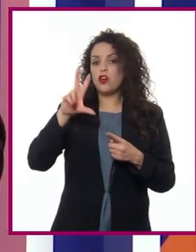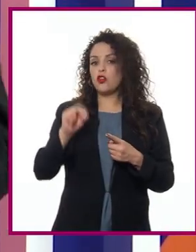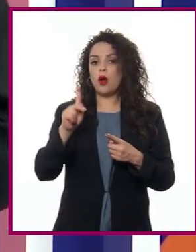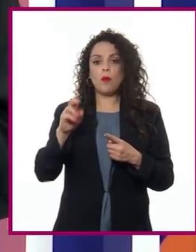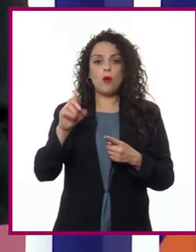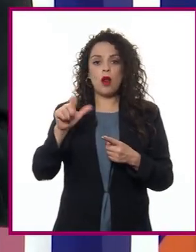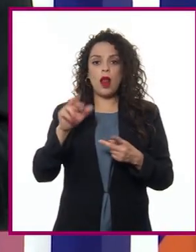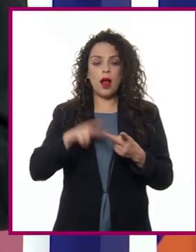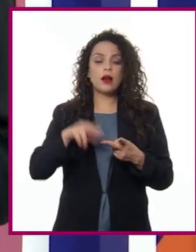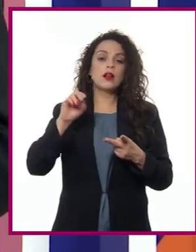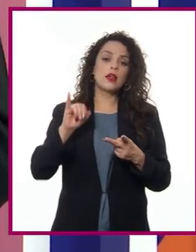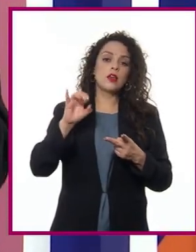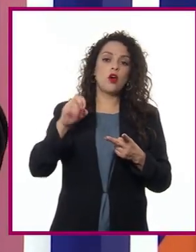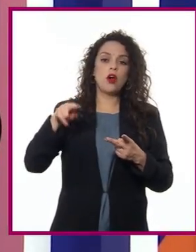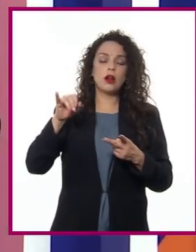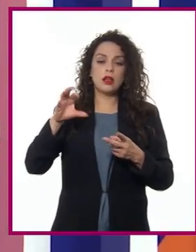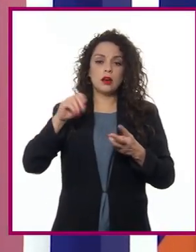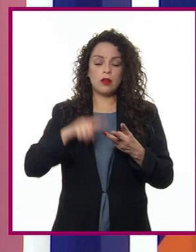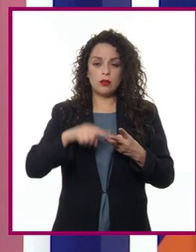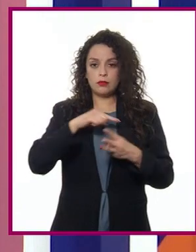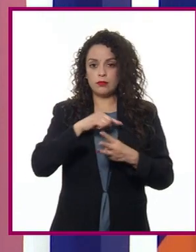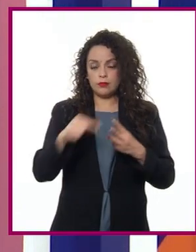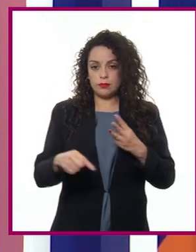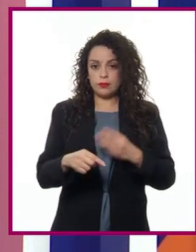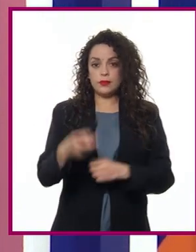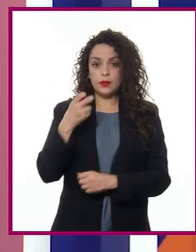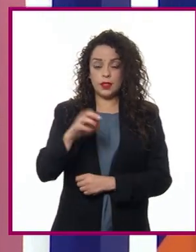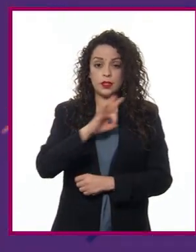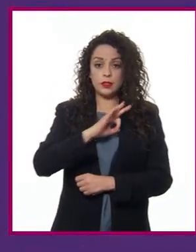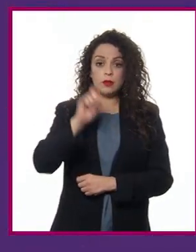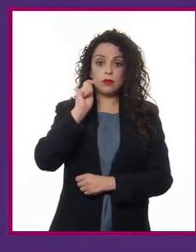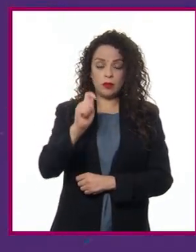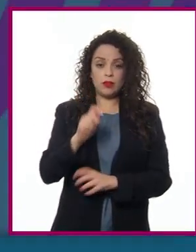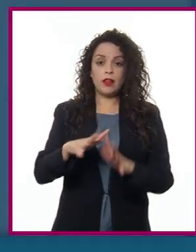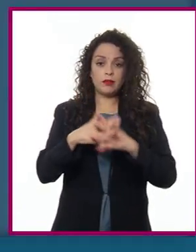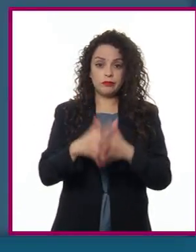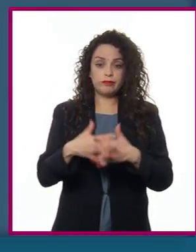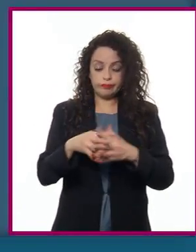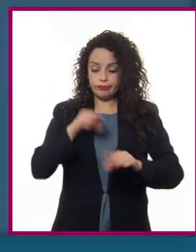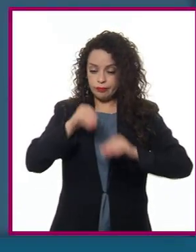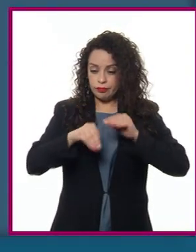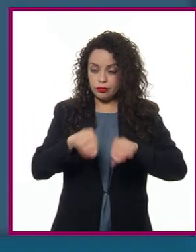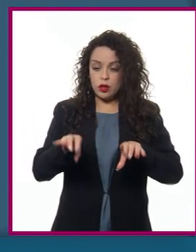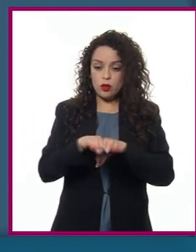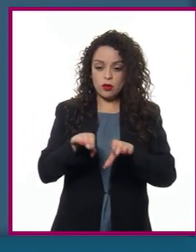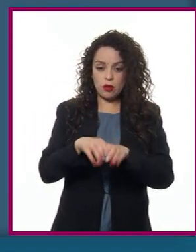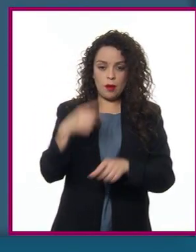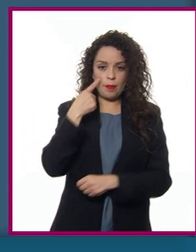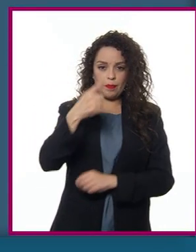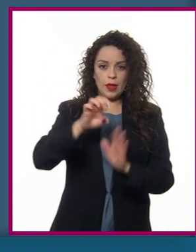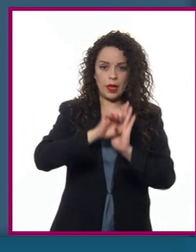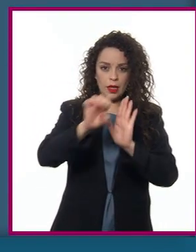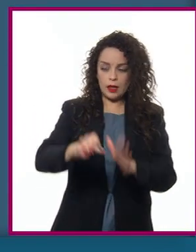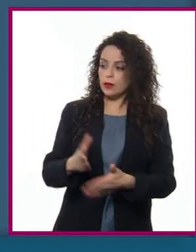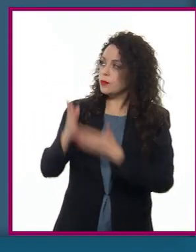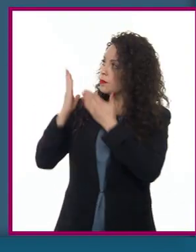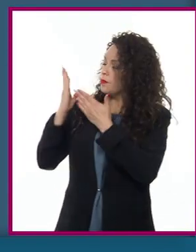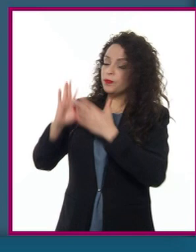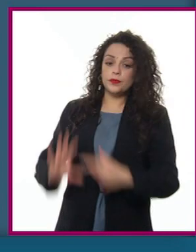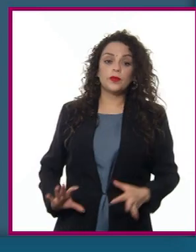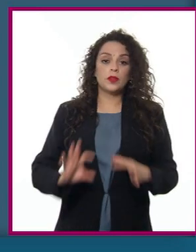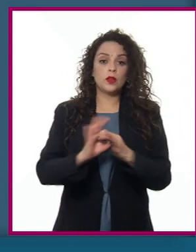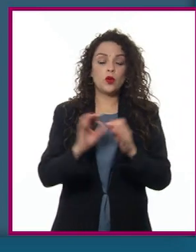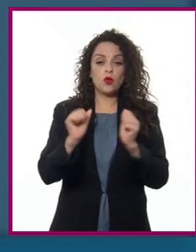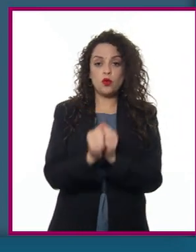o iónico. Esto tiene una consecuencia en la formación de compuestos. Por ejemplo, se forma un enlace iónico entre